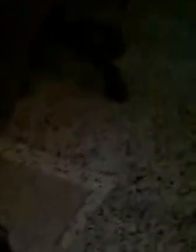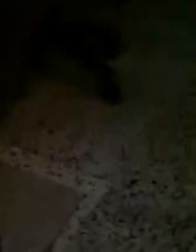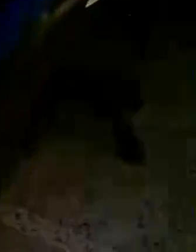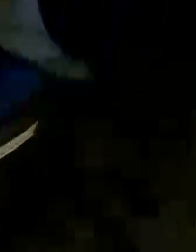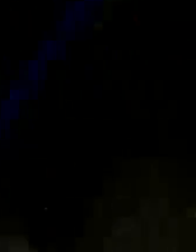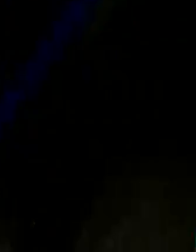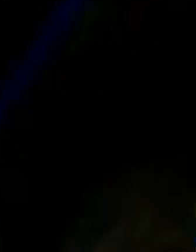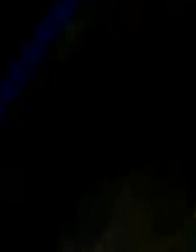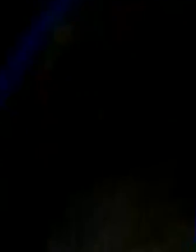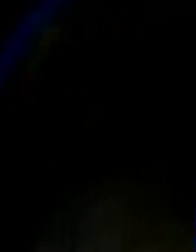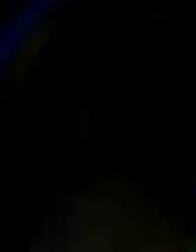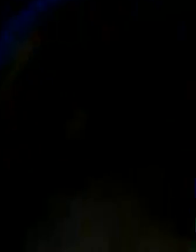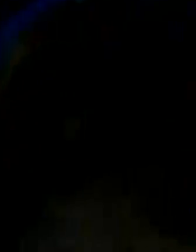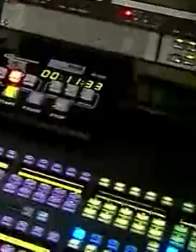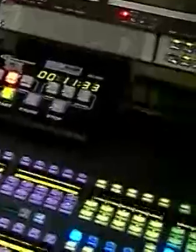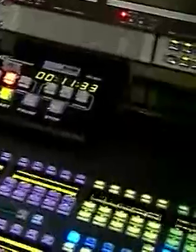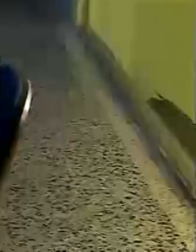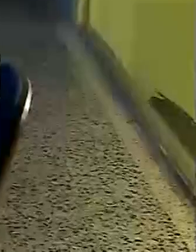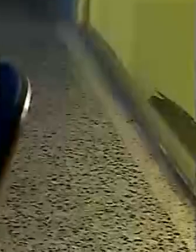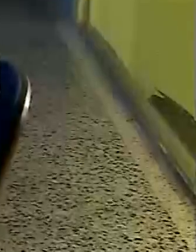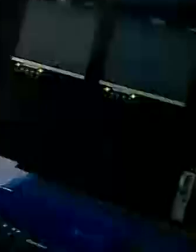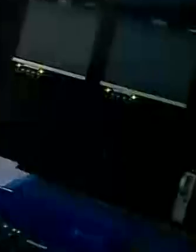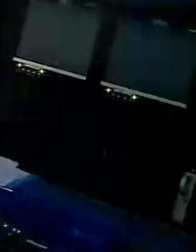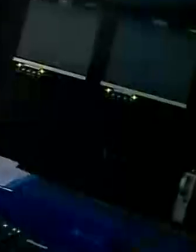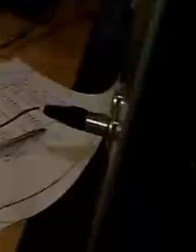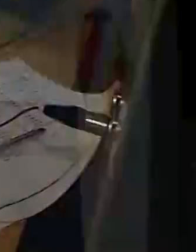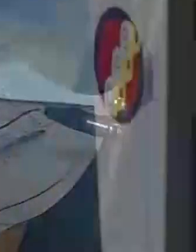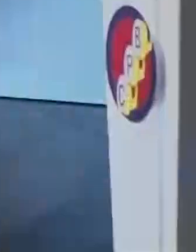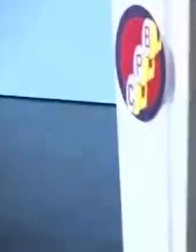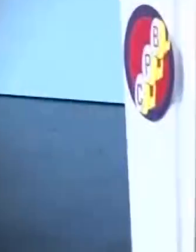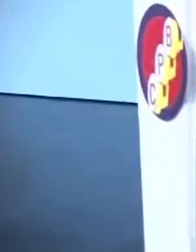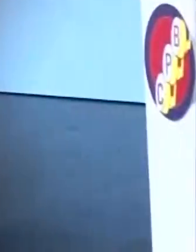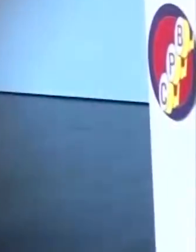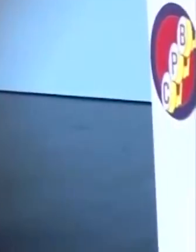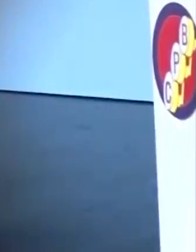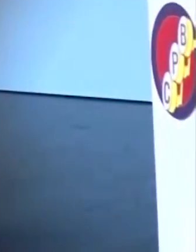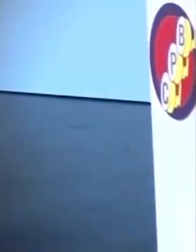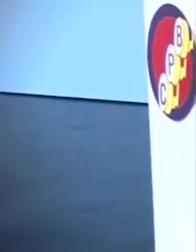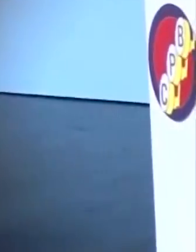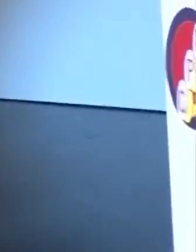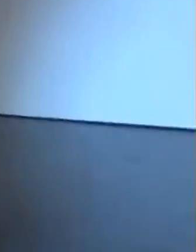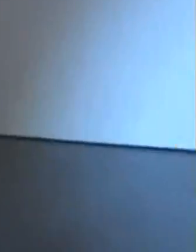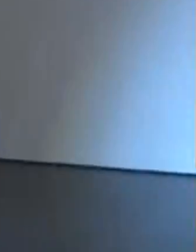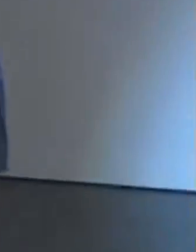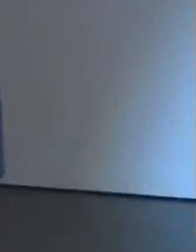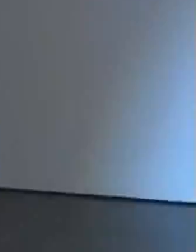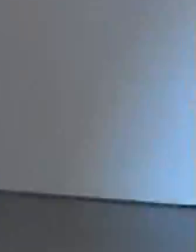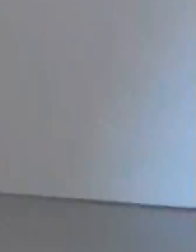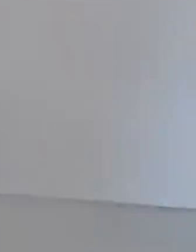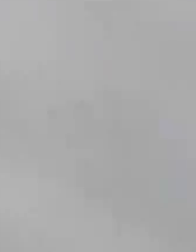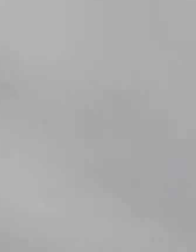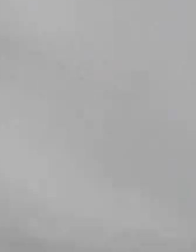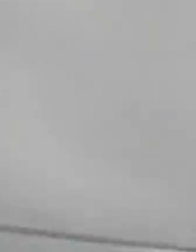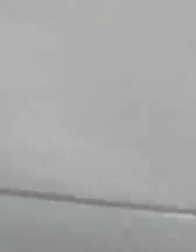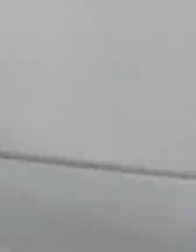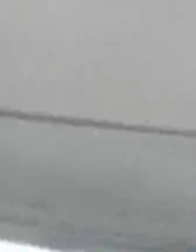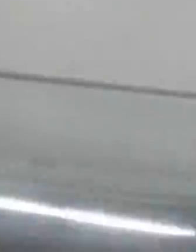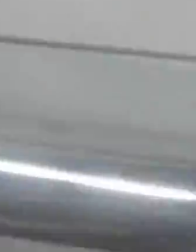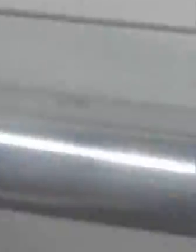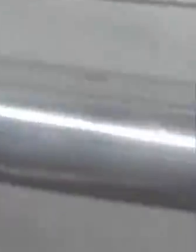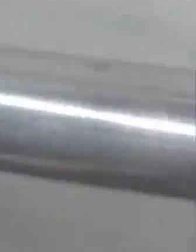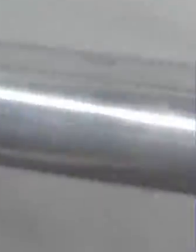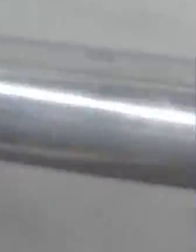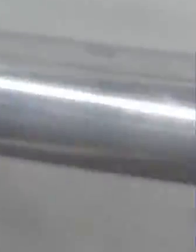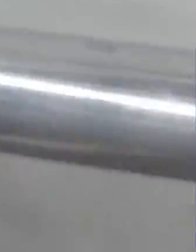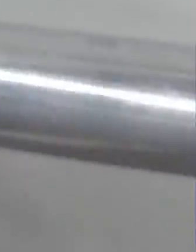Cumplimos un año exitoso con otro periodismo. Más cerca de la región. Telepacífico Noticias, Premio Nacional de Periodismo